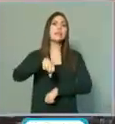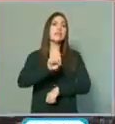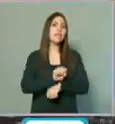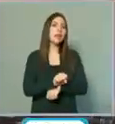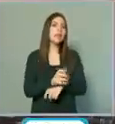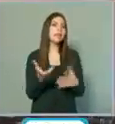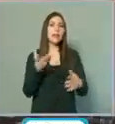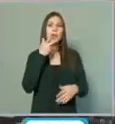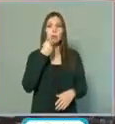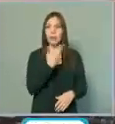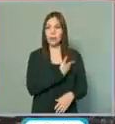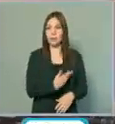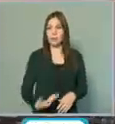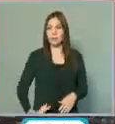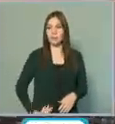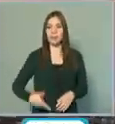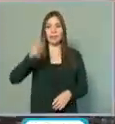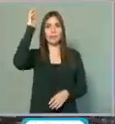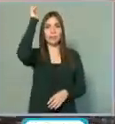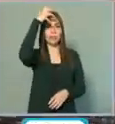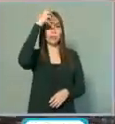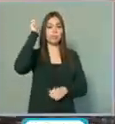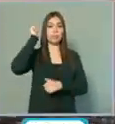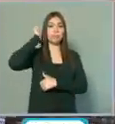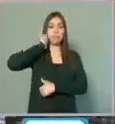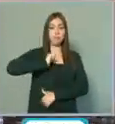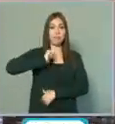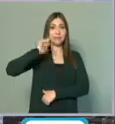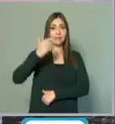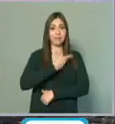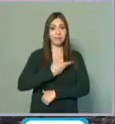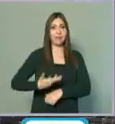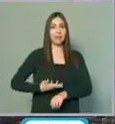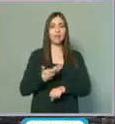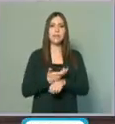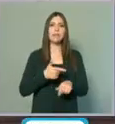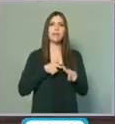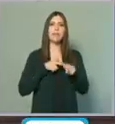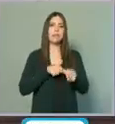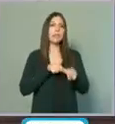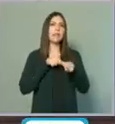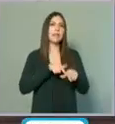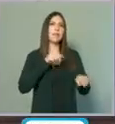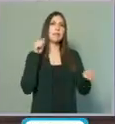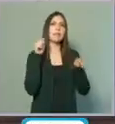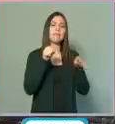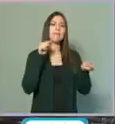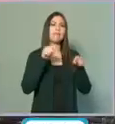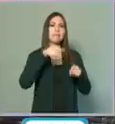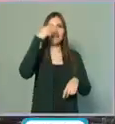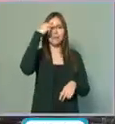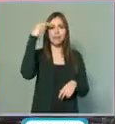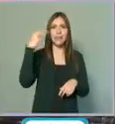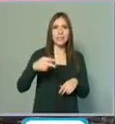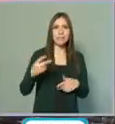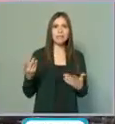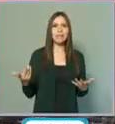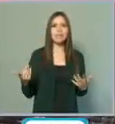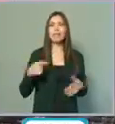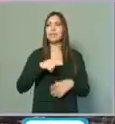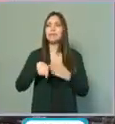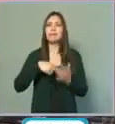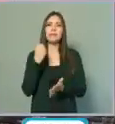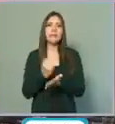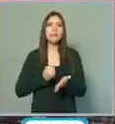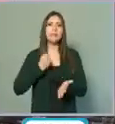el señor Donald Trump tomó el cargo, pues no ha soltado a nuestro país. Y seguimos insistiendo con tomar acciones en contra